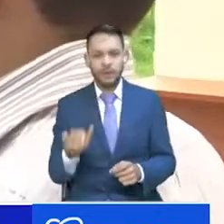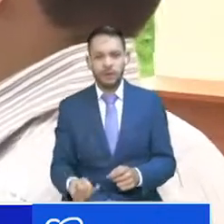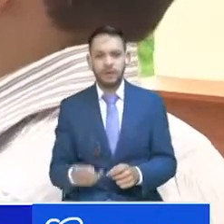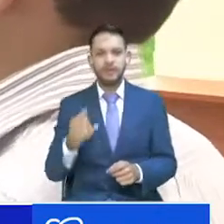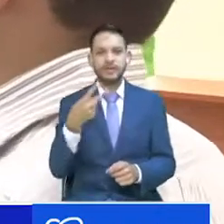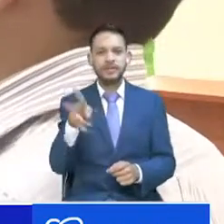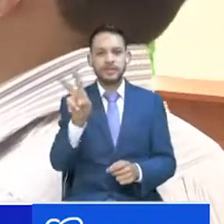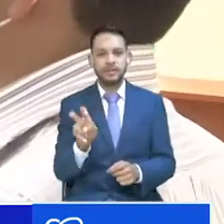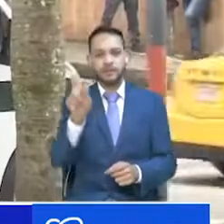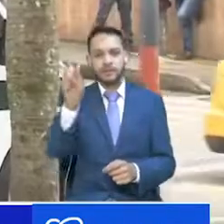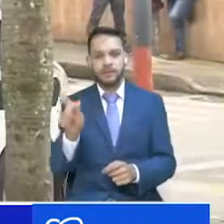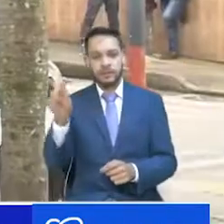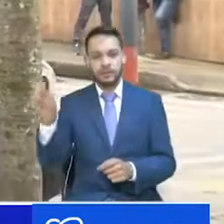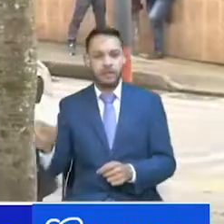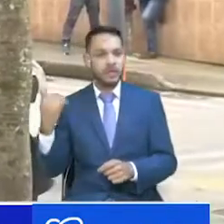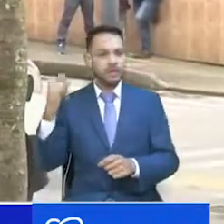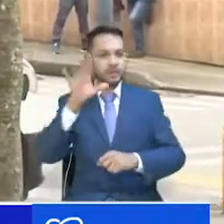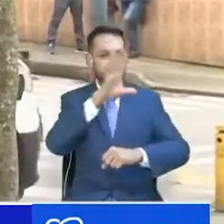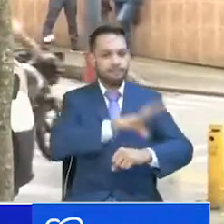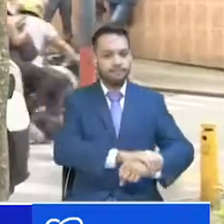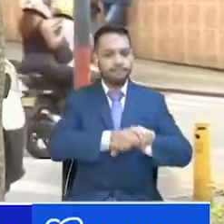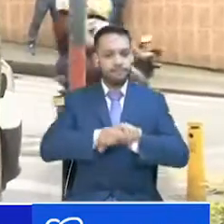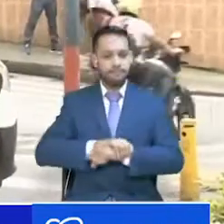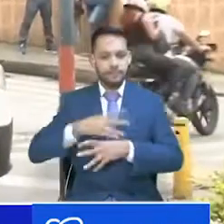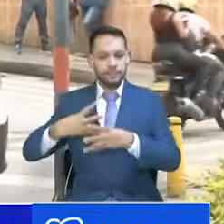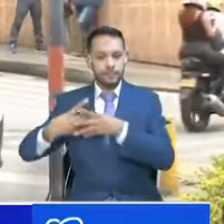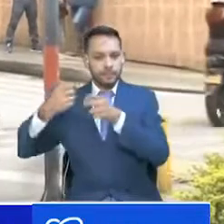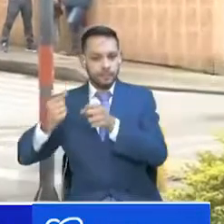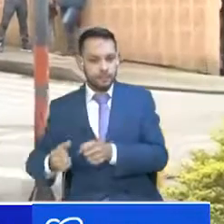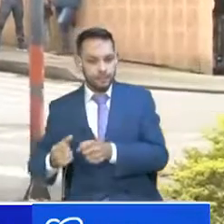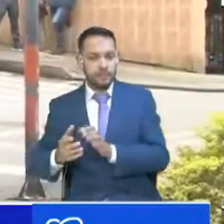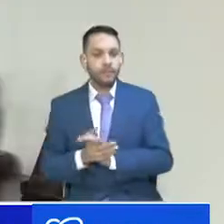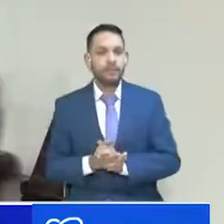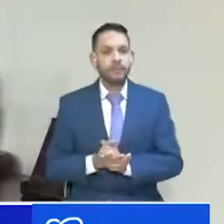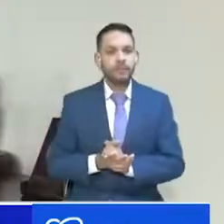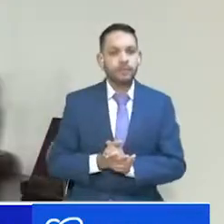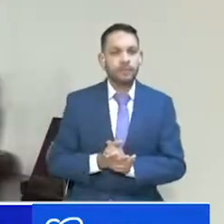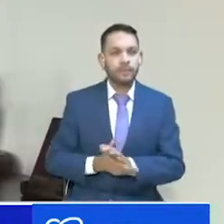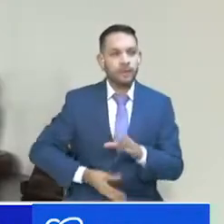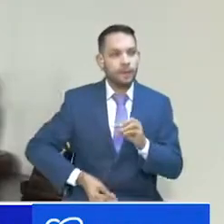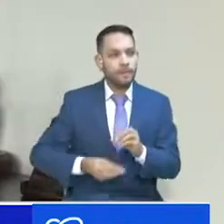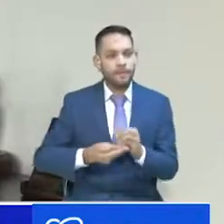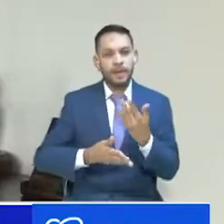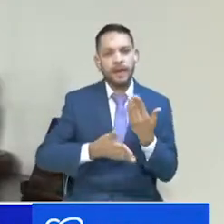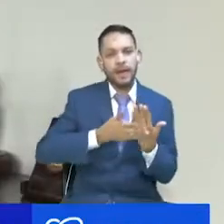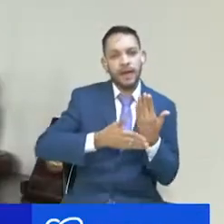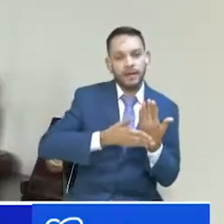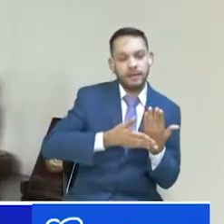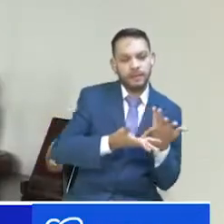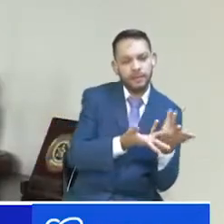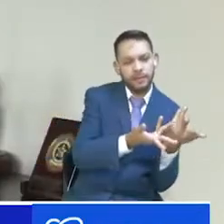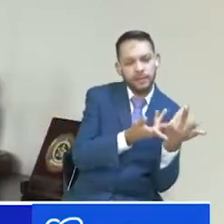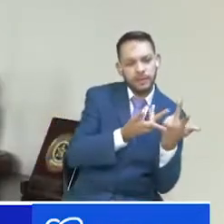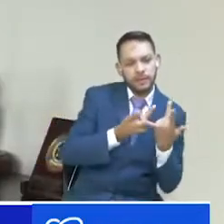17 personas por homicidio y se han esclarecido 10 casos por información de testigos logramos trasladarnos a un sector